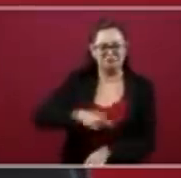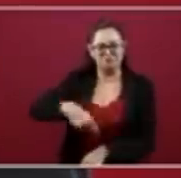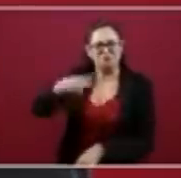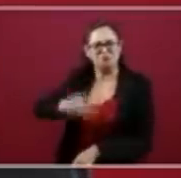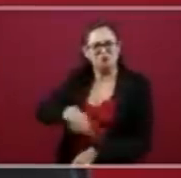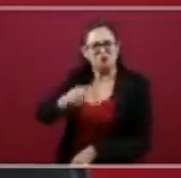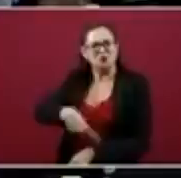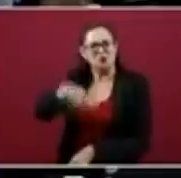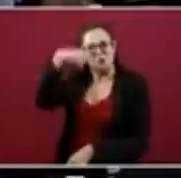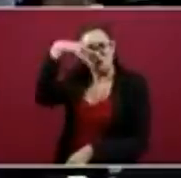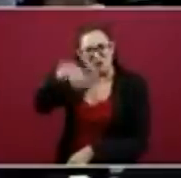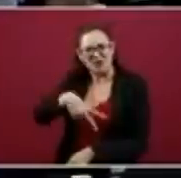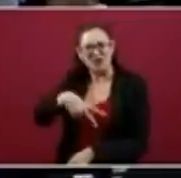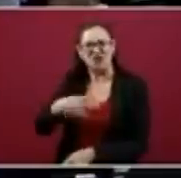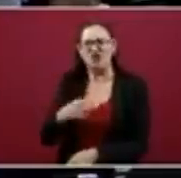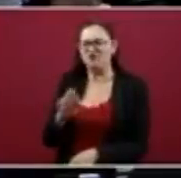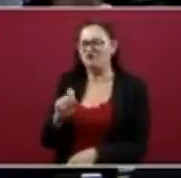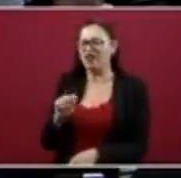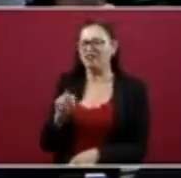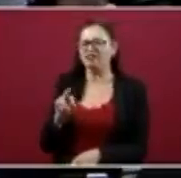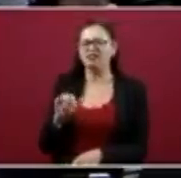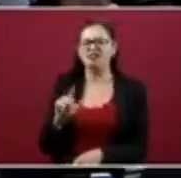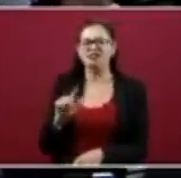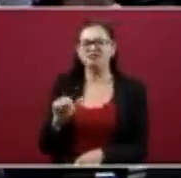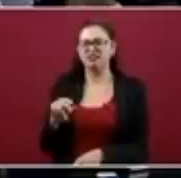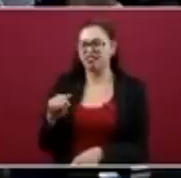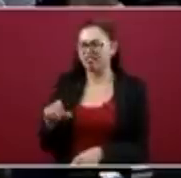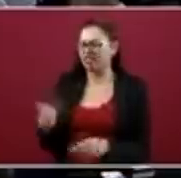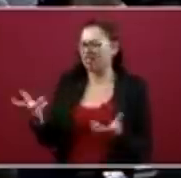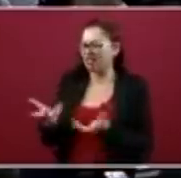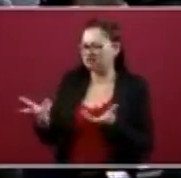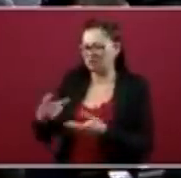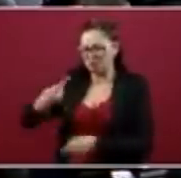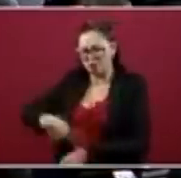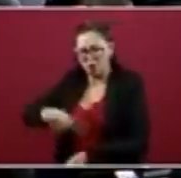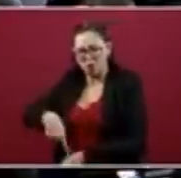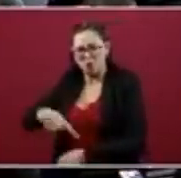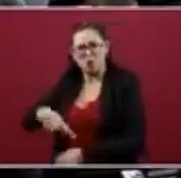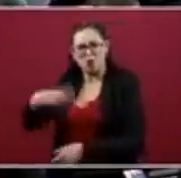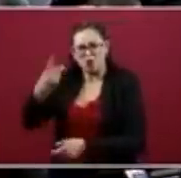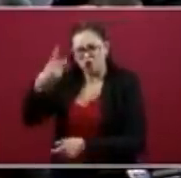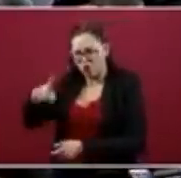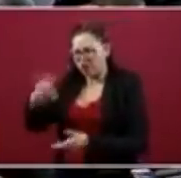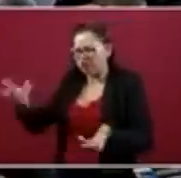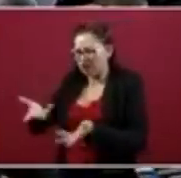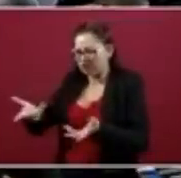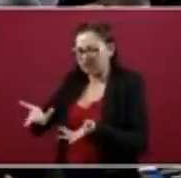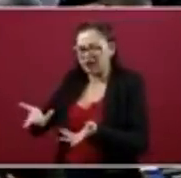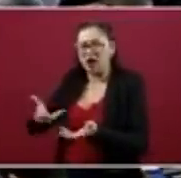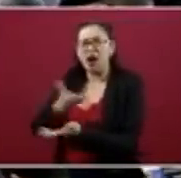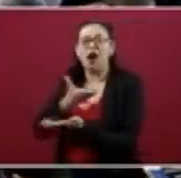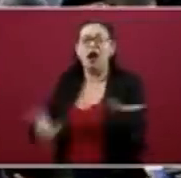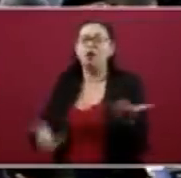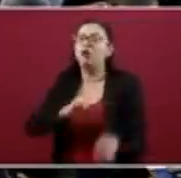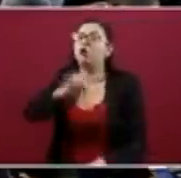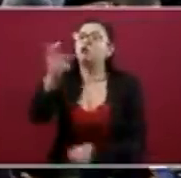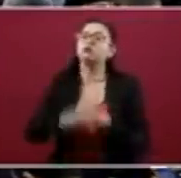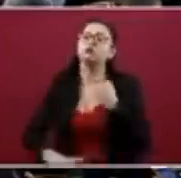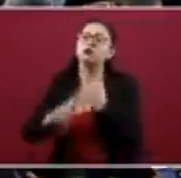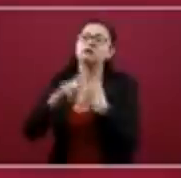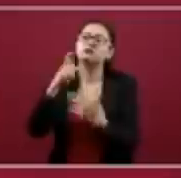fertilizantes. Y ahora tenemos que comprar el fertilizante.